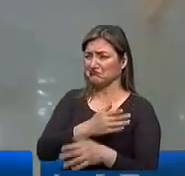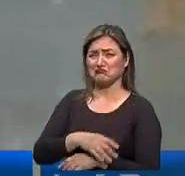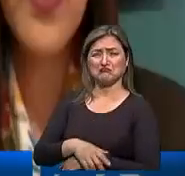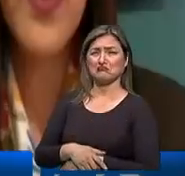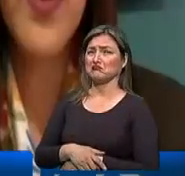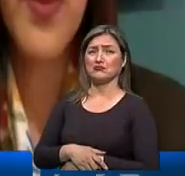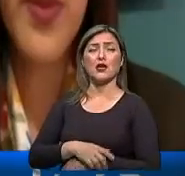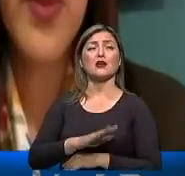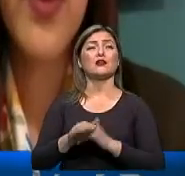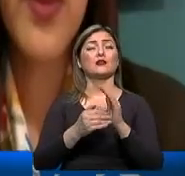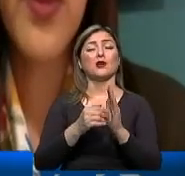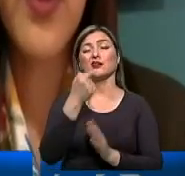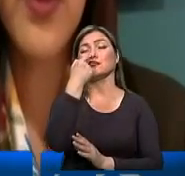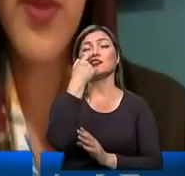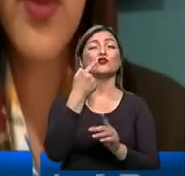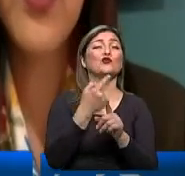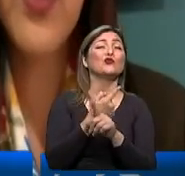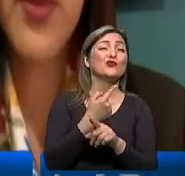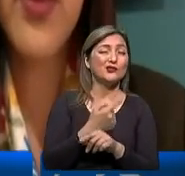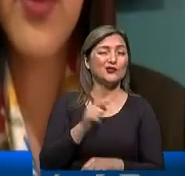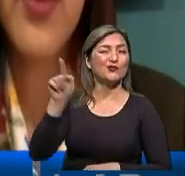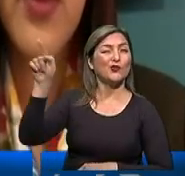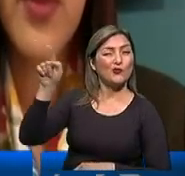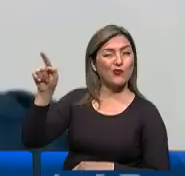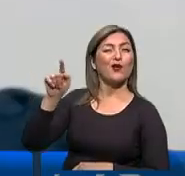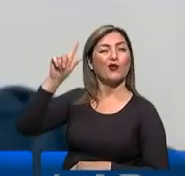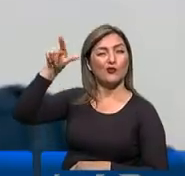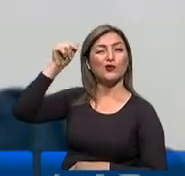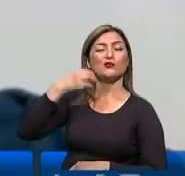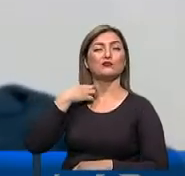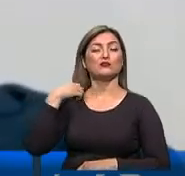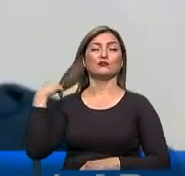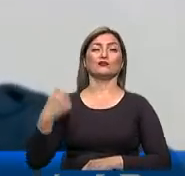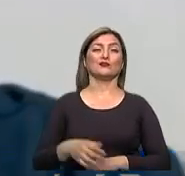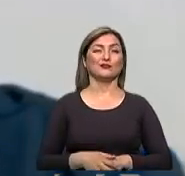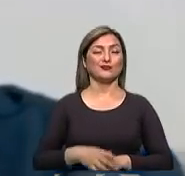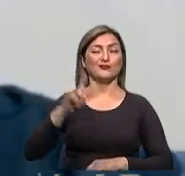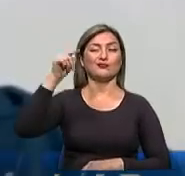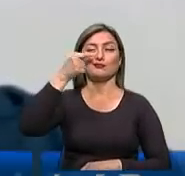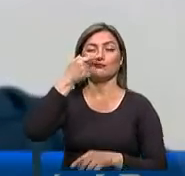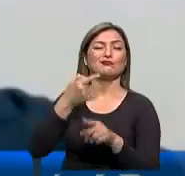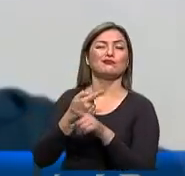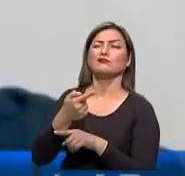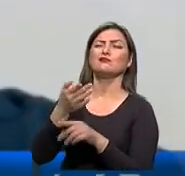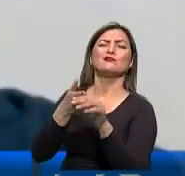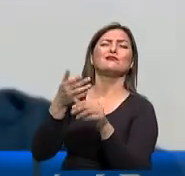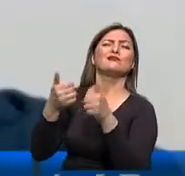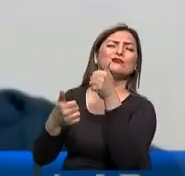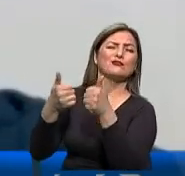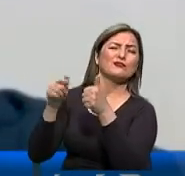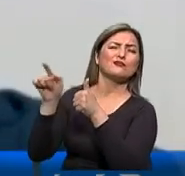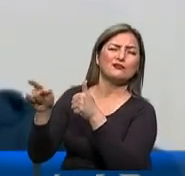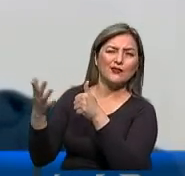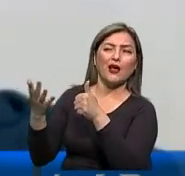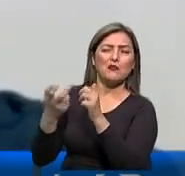según ellos, ser el interés del gobierno. Así lo explica Nelson Erazo. Que las intenciones del gobierno nacional no es